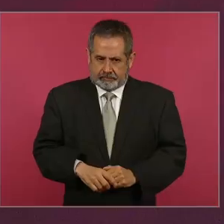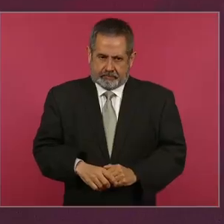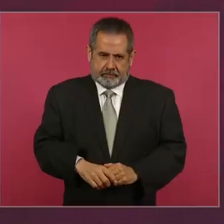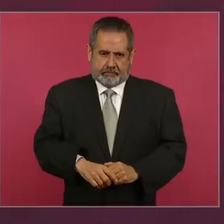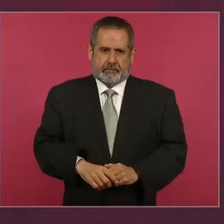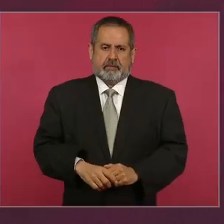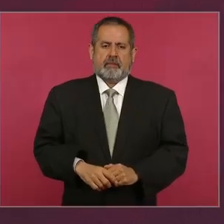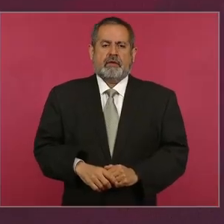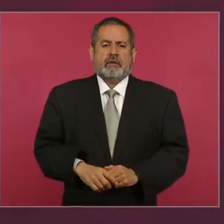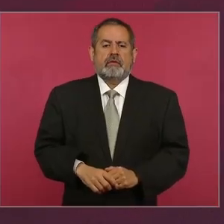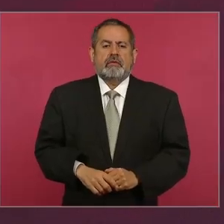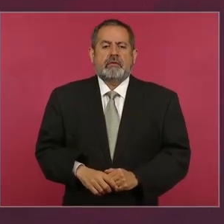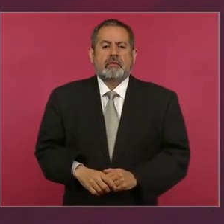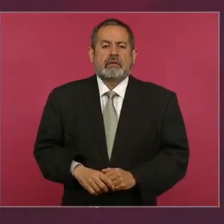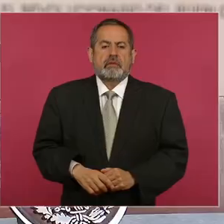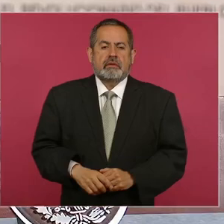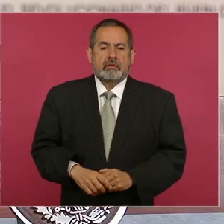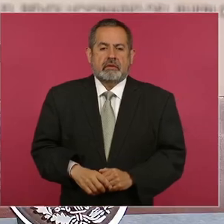Pero todos